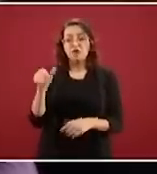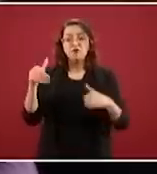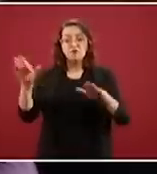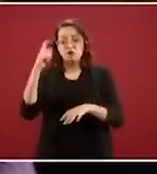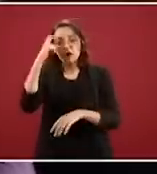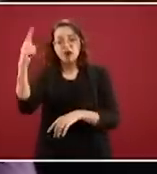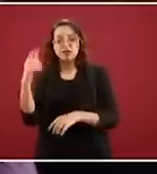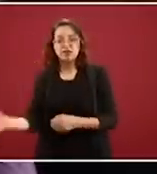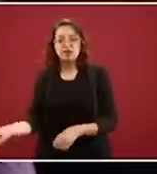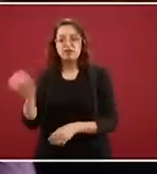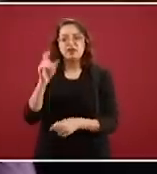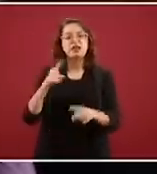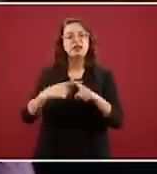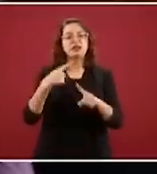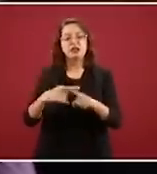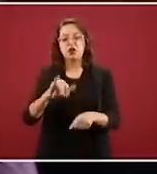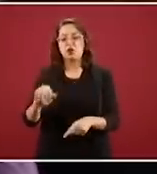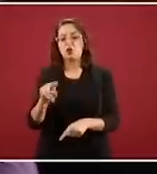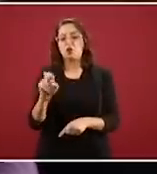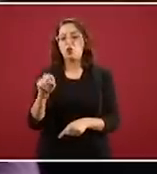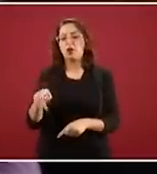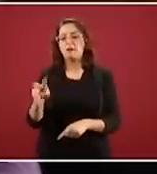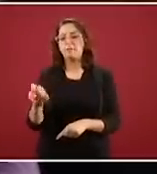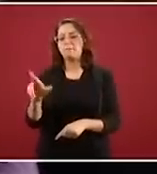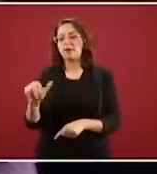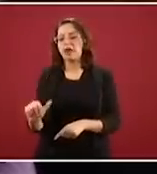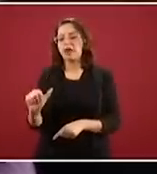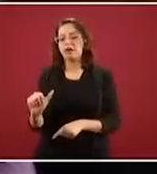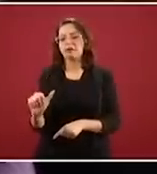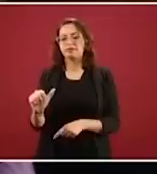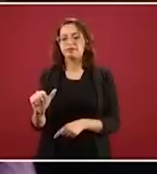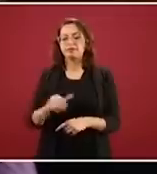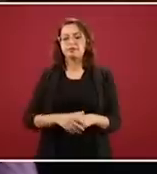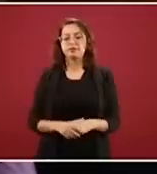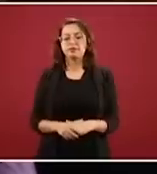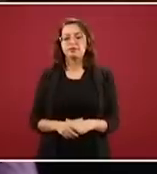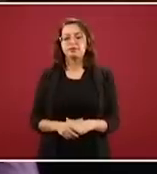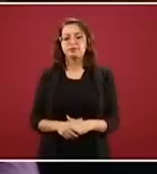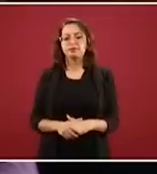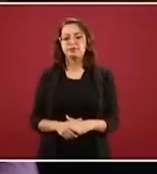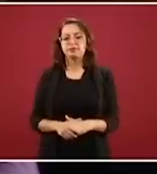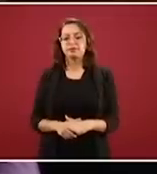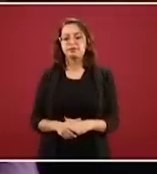Se trata de Juan Vera Carrizal, a quien esta